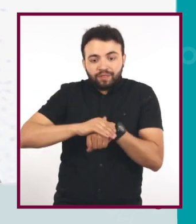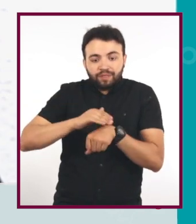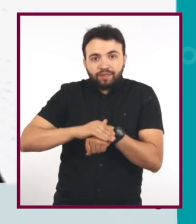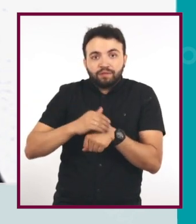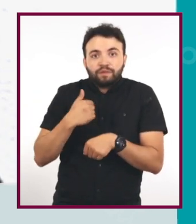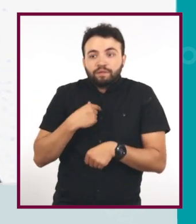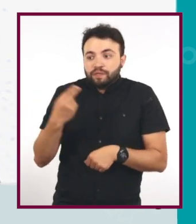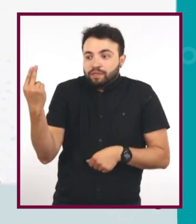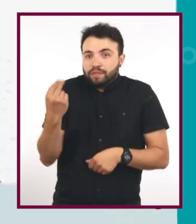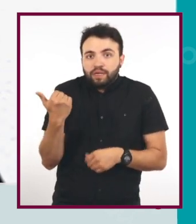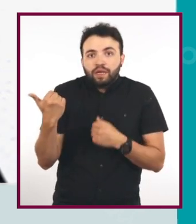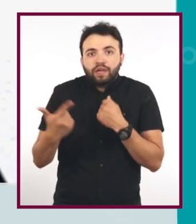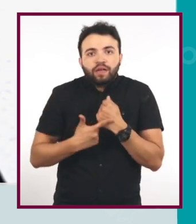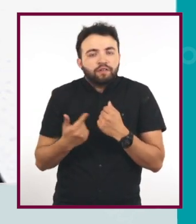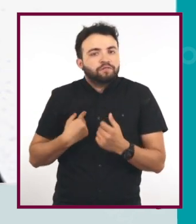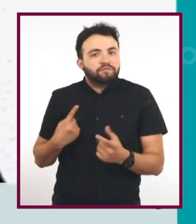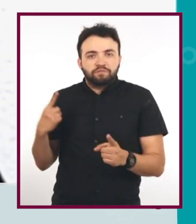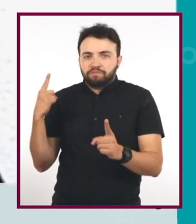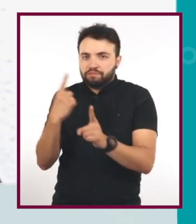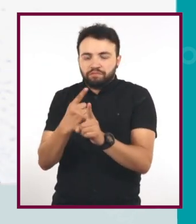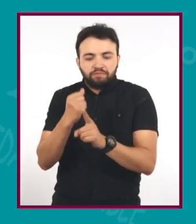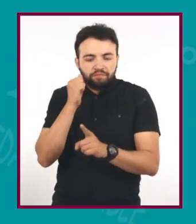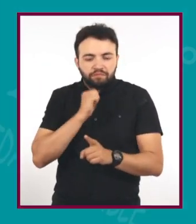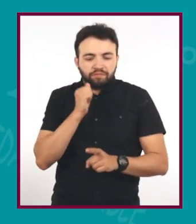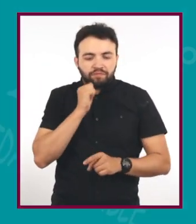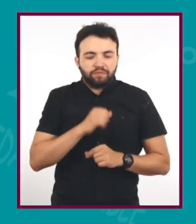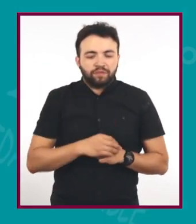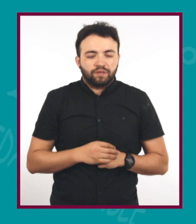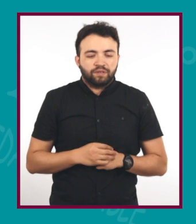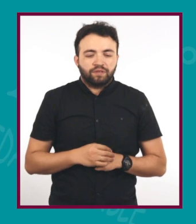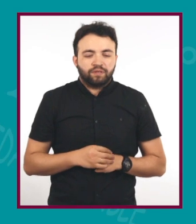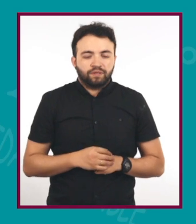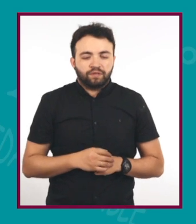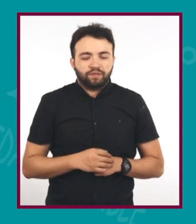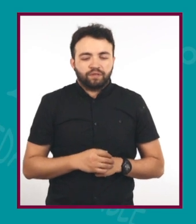necesiten y en el aspecto que ellos lo requieran.